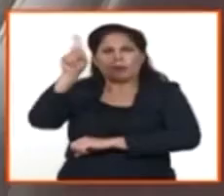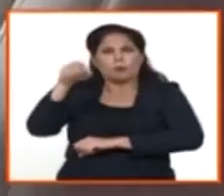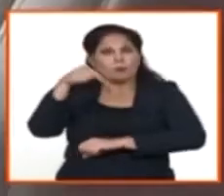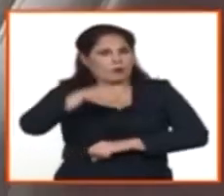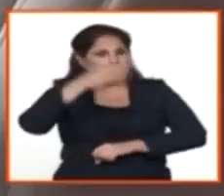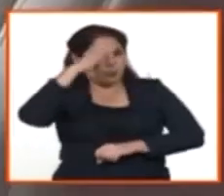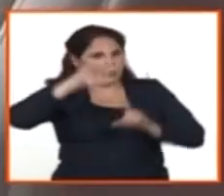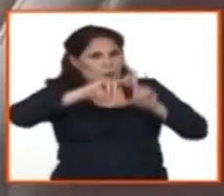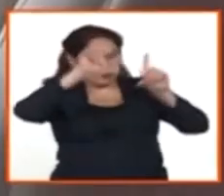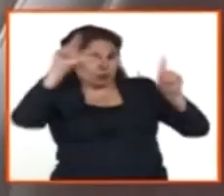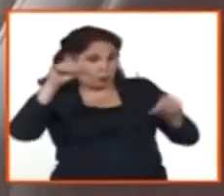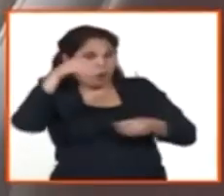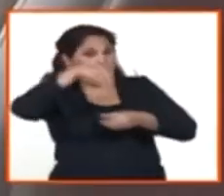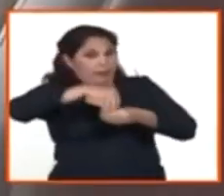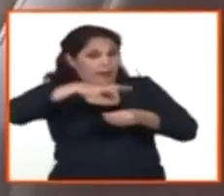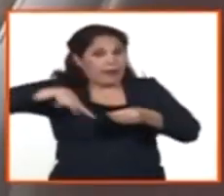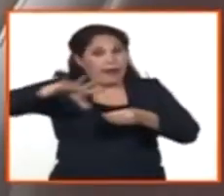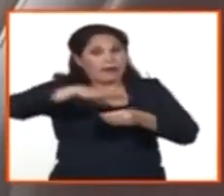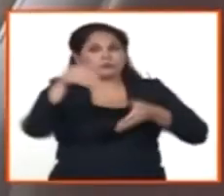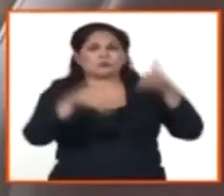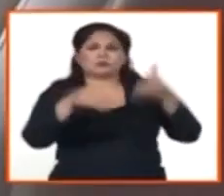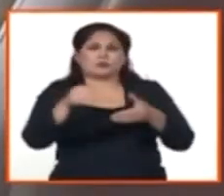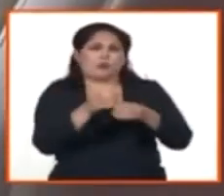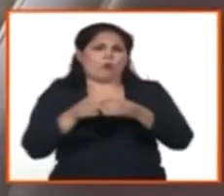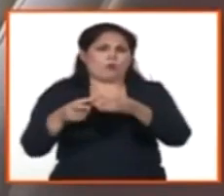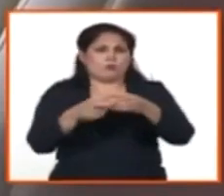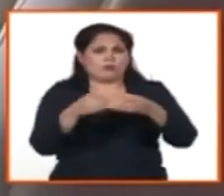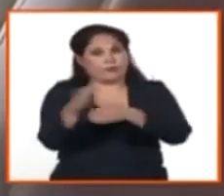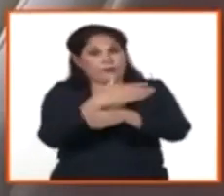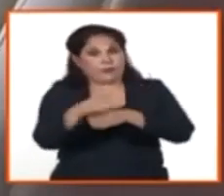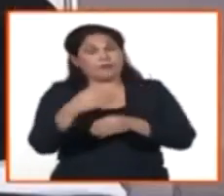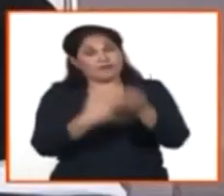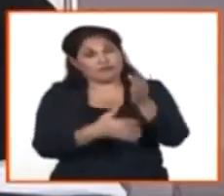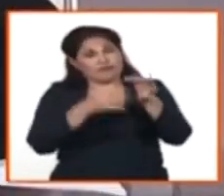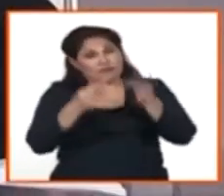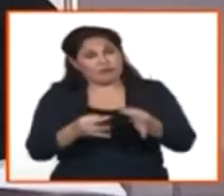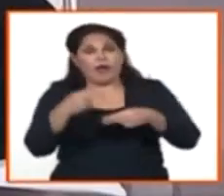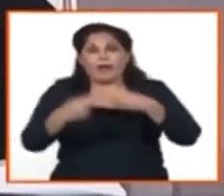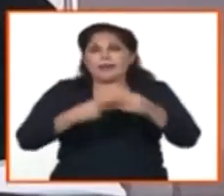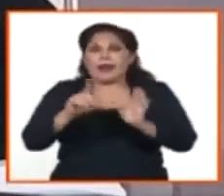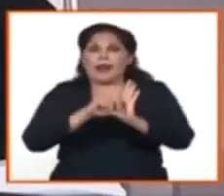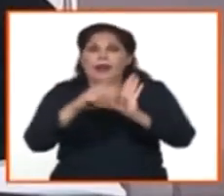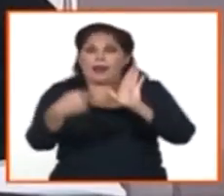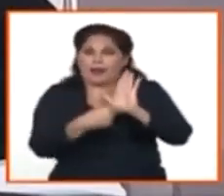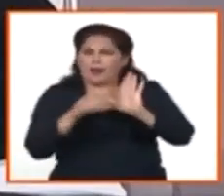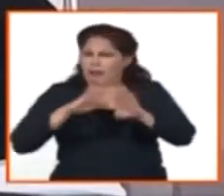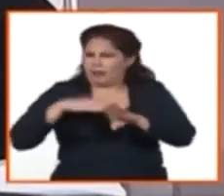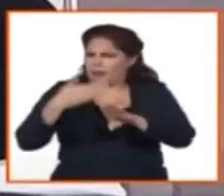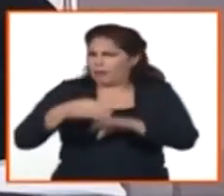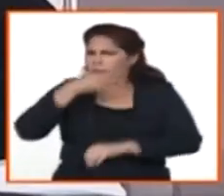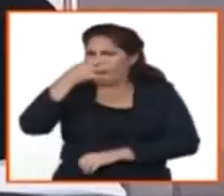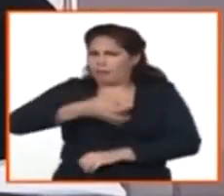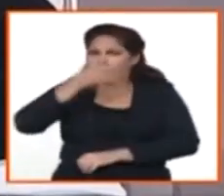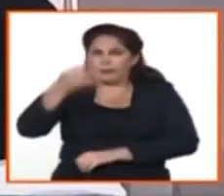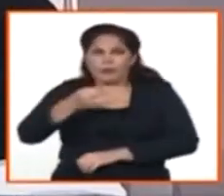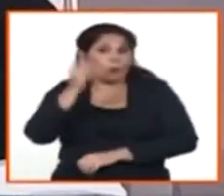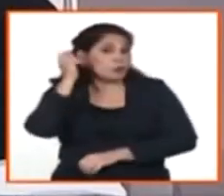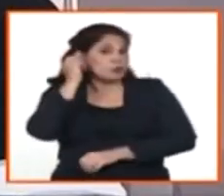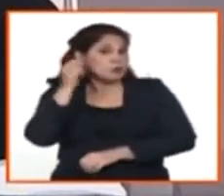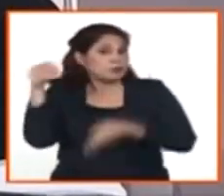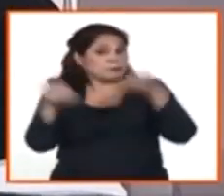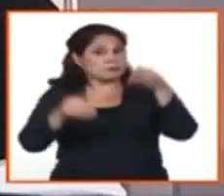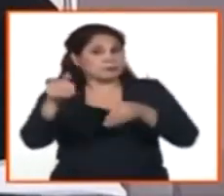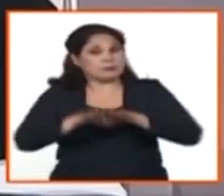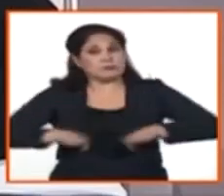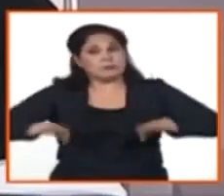participado muchas personas y muchas organizaciones. Realmente también la forma de hacer la ley, que luego las colegas también van a estar refiriéndose sobre el tema, es